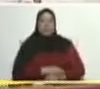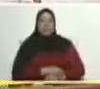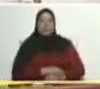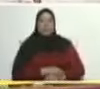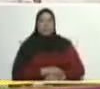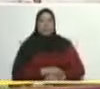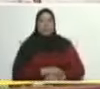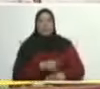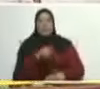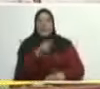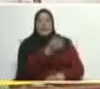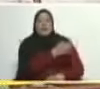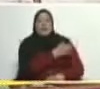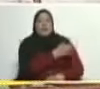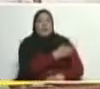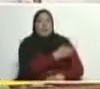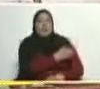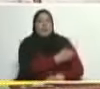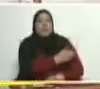¡Esa derecha!